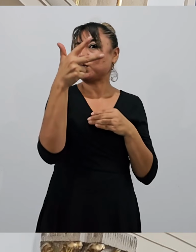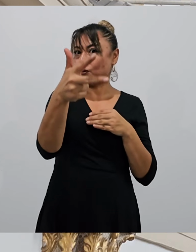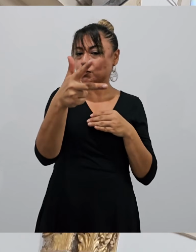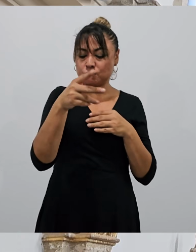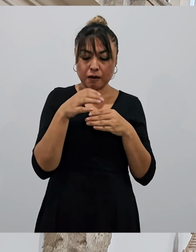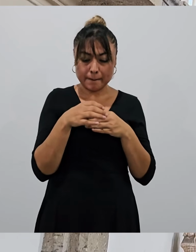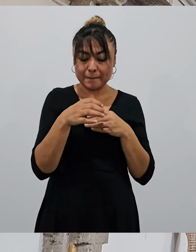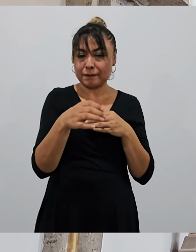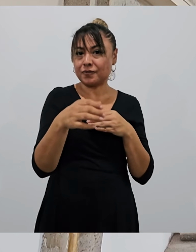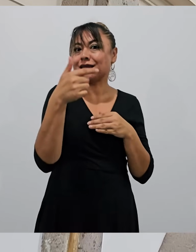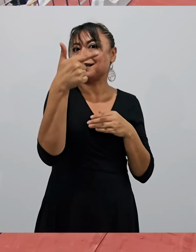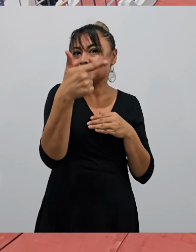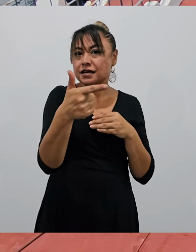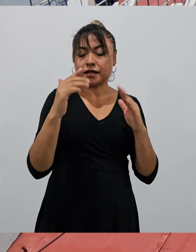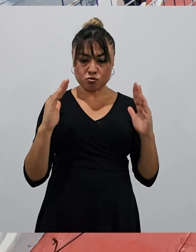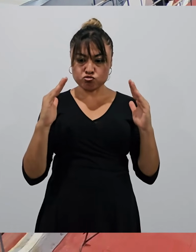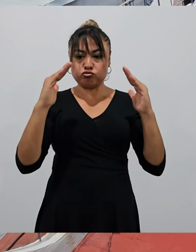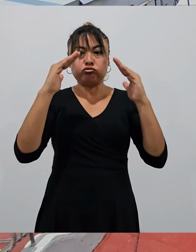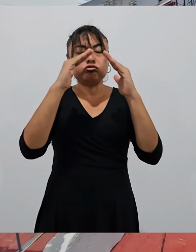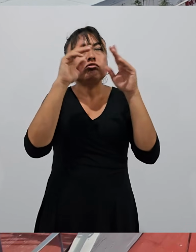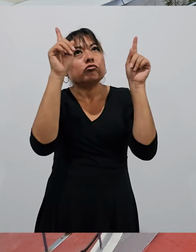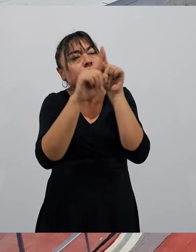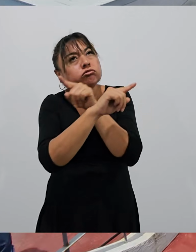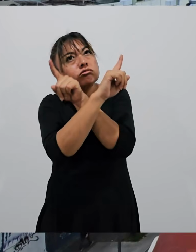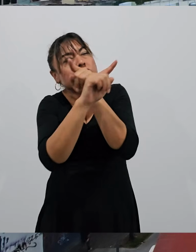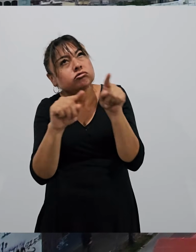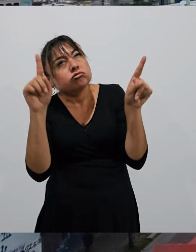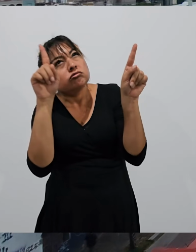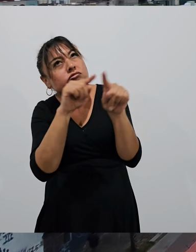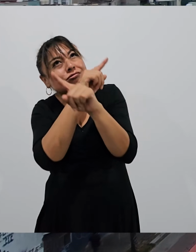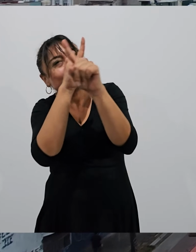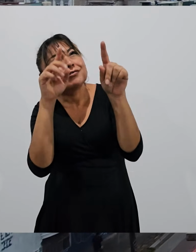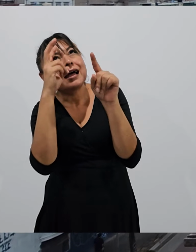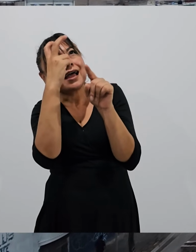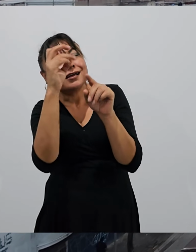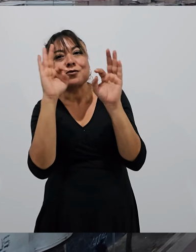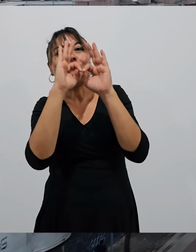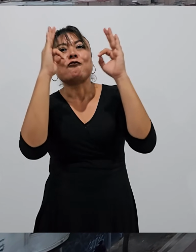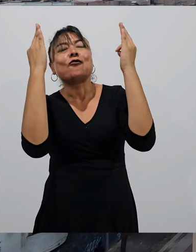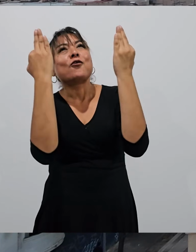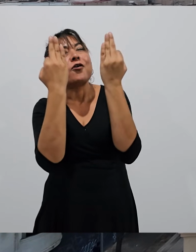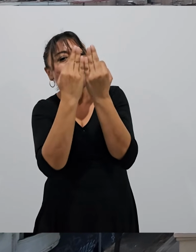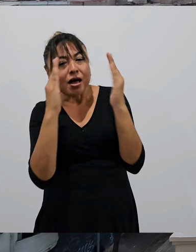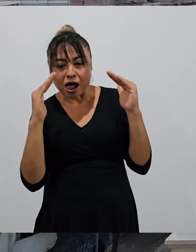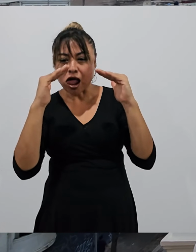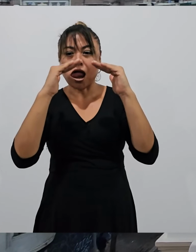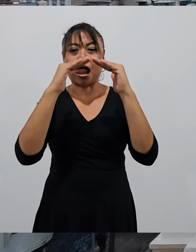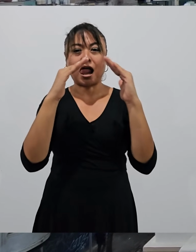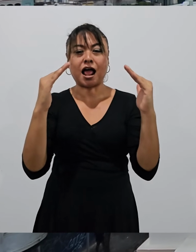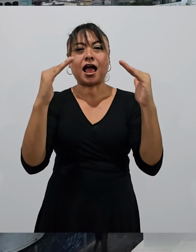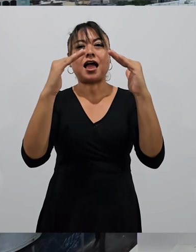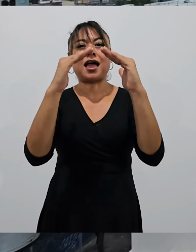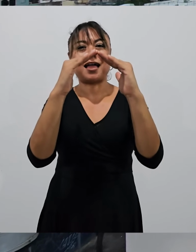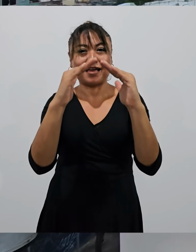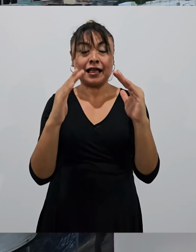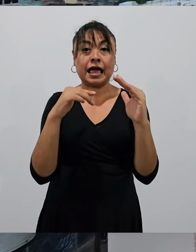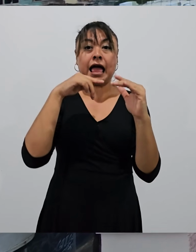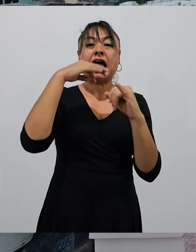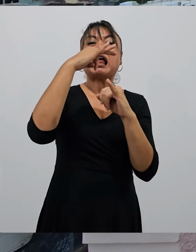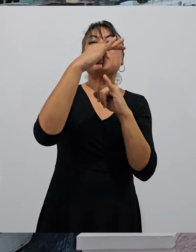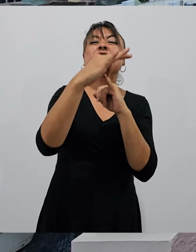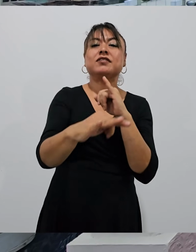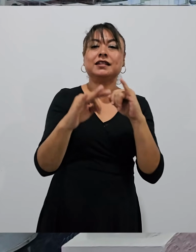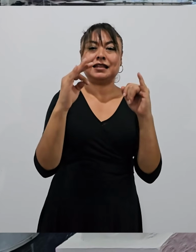de crucería que de manera secuencial dan forma a la cubierta del templo, y el último tramo del templo se cierra con una cúpula coronada con una linternilla, la